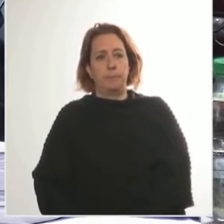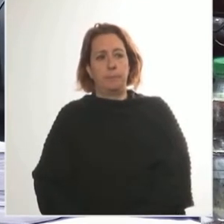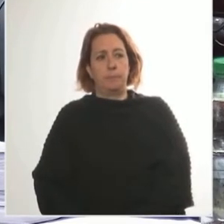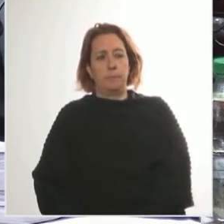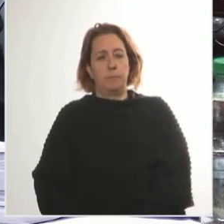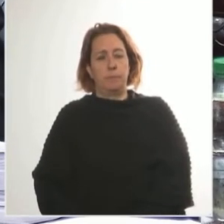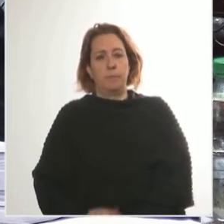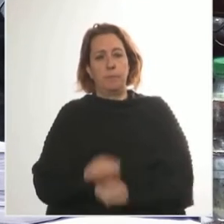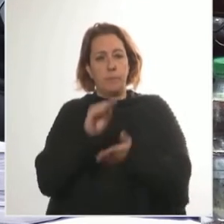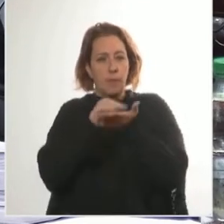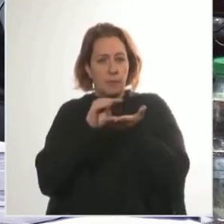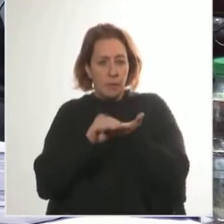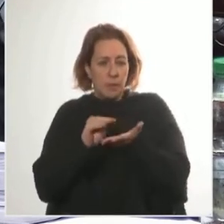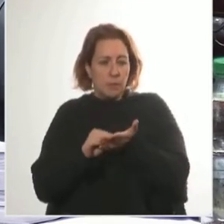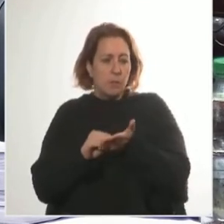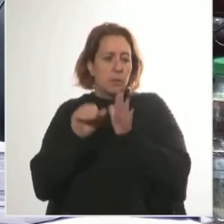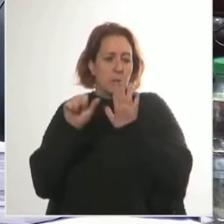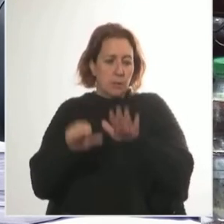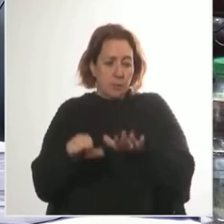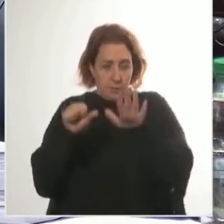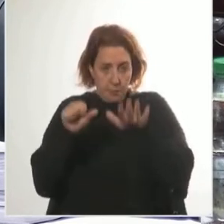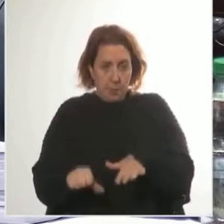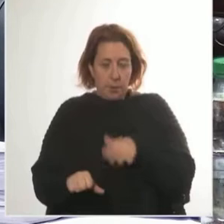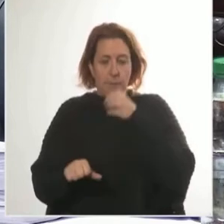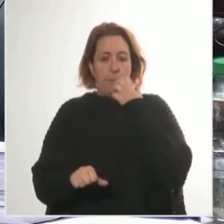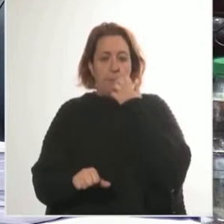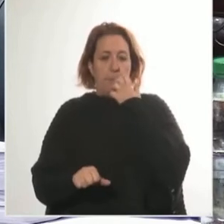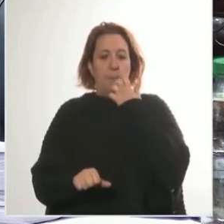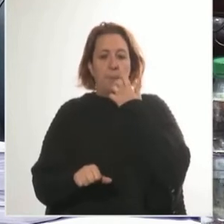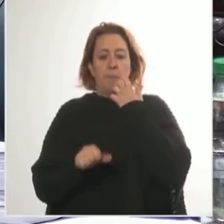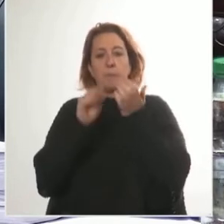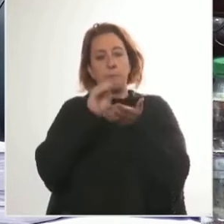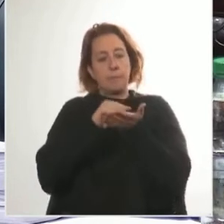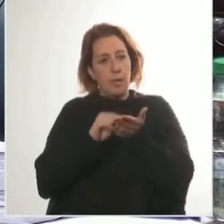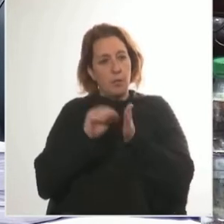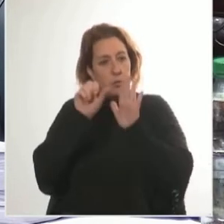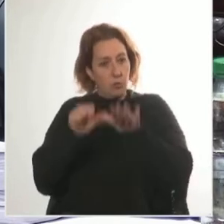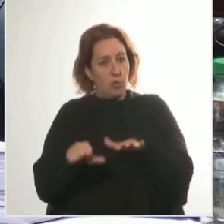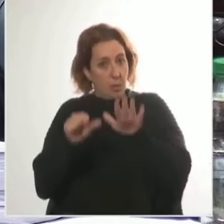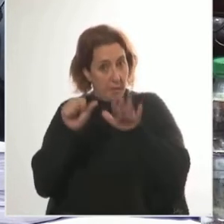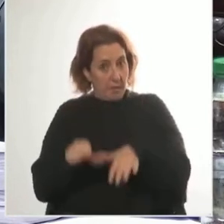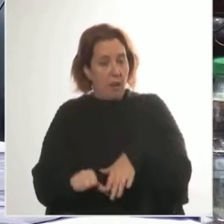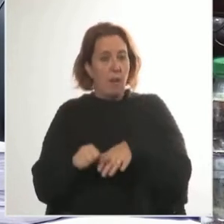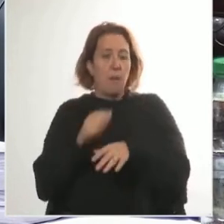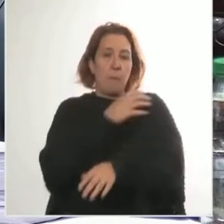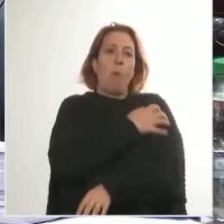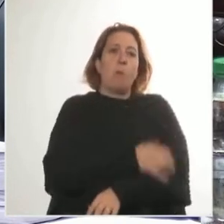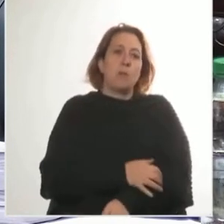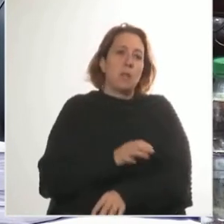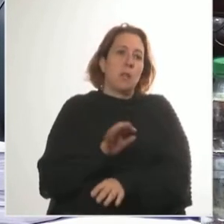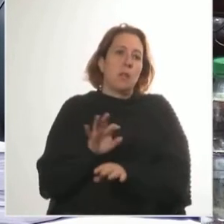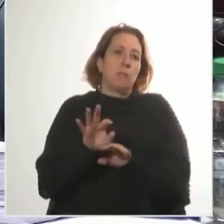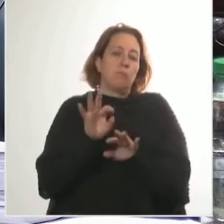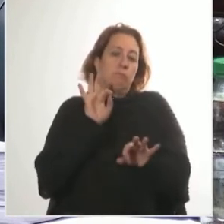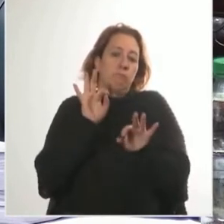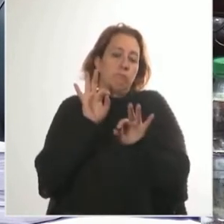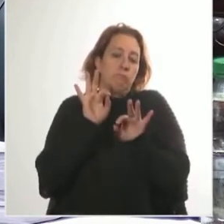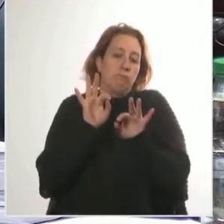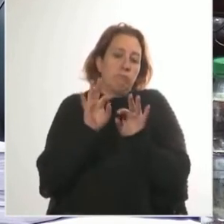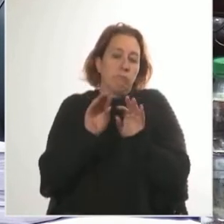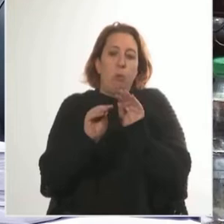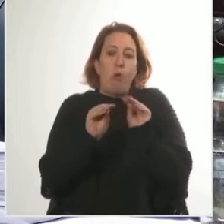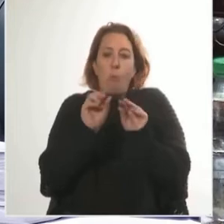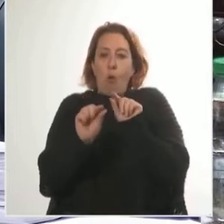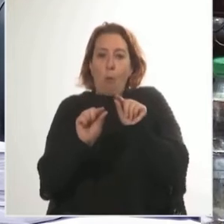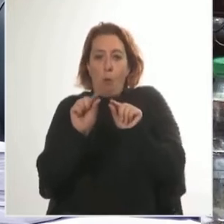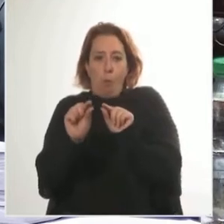En los datos semestrales, si bien los datos semestrales de pobreza hay que tomarlos con pinzas, por razones metodológicas,